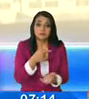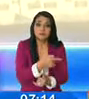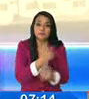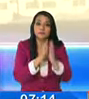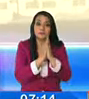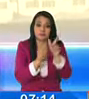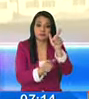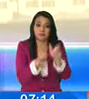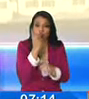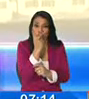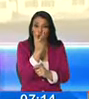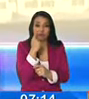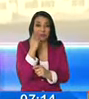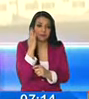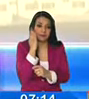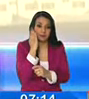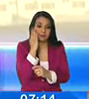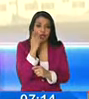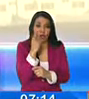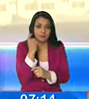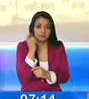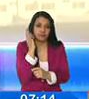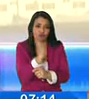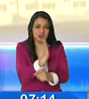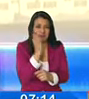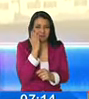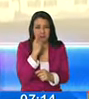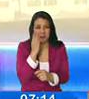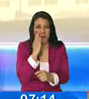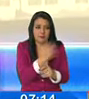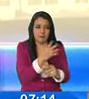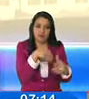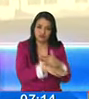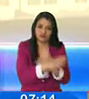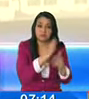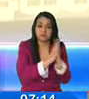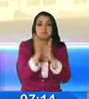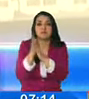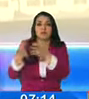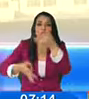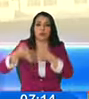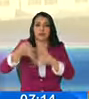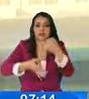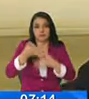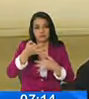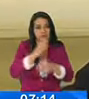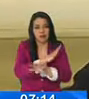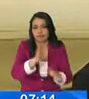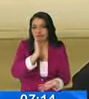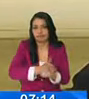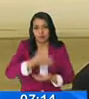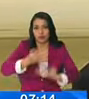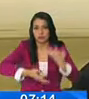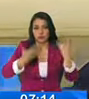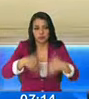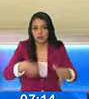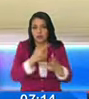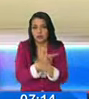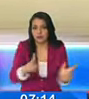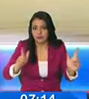juez a efectos de que se les revoque la medida cautelar y es procedente, esa es la objetividad de la fiscalía. Pero estamos de promedio